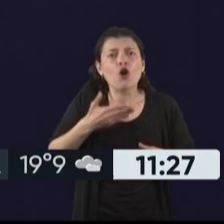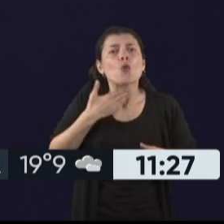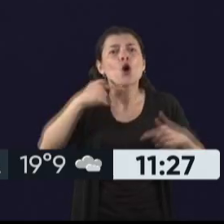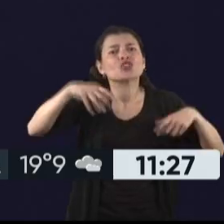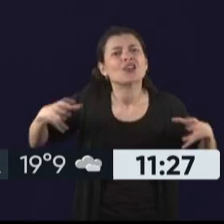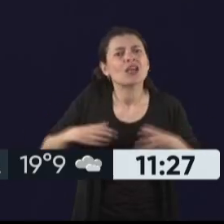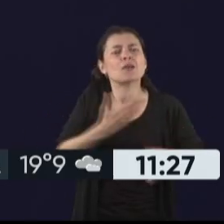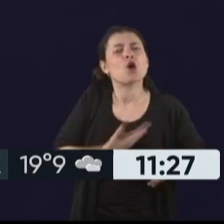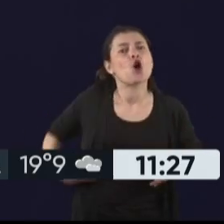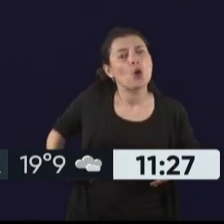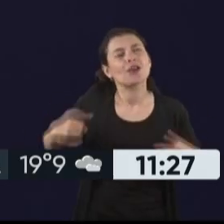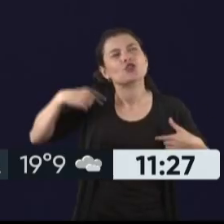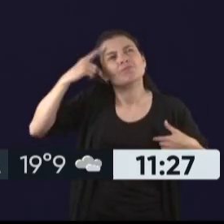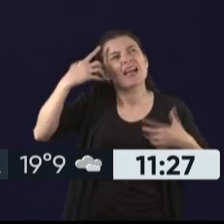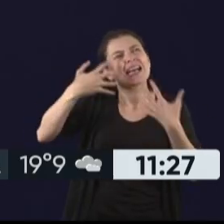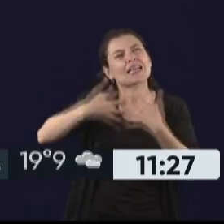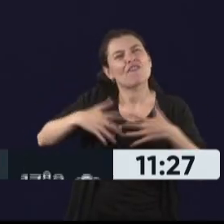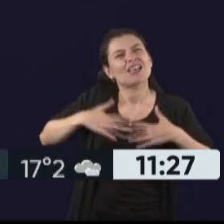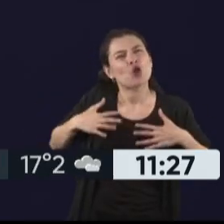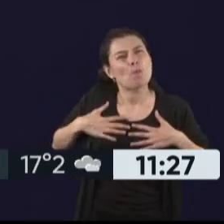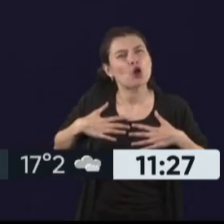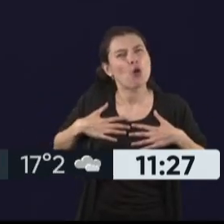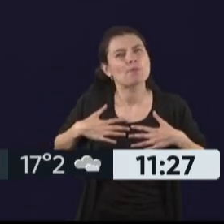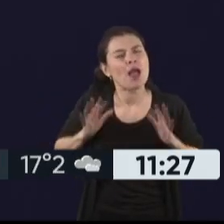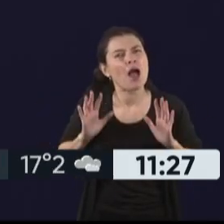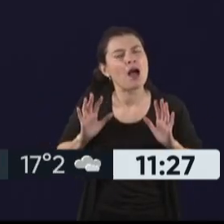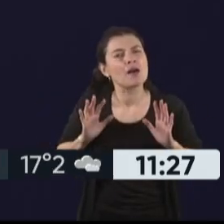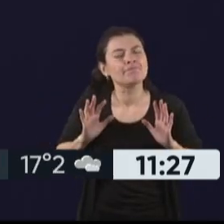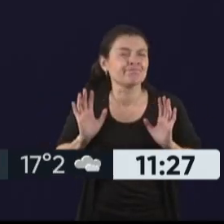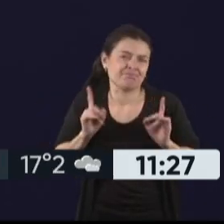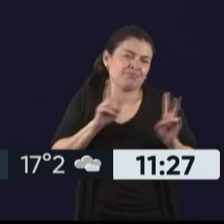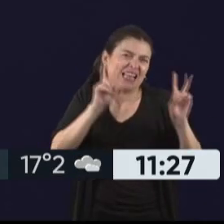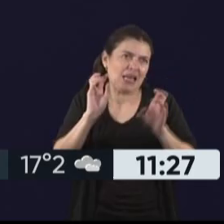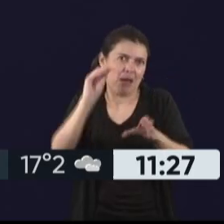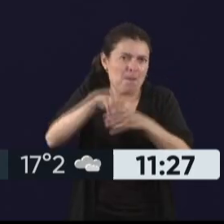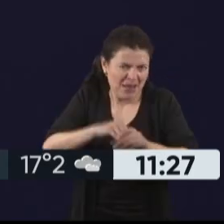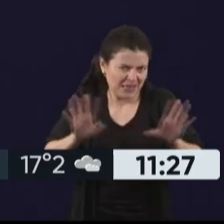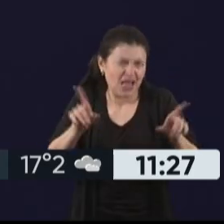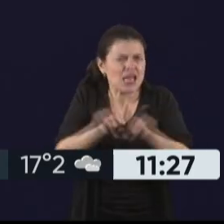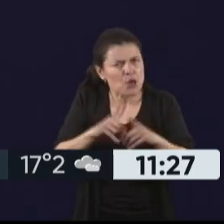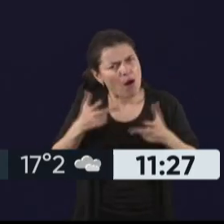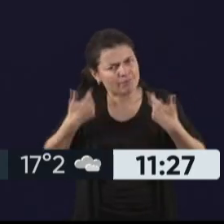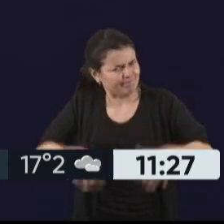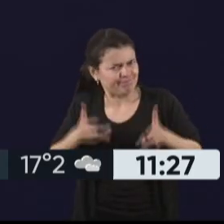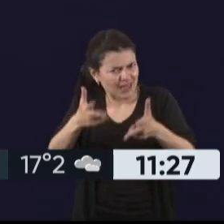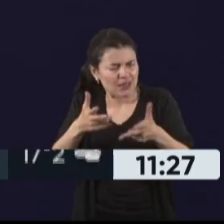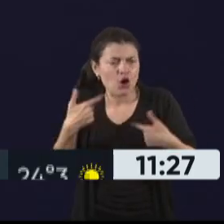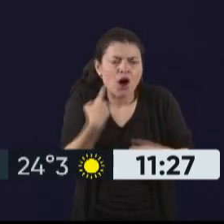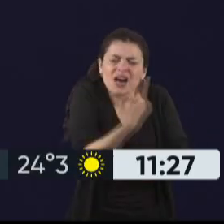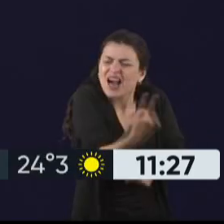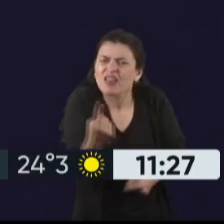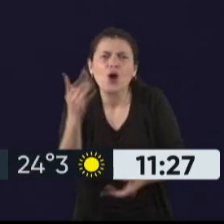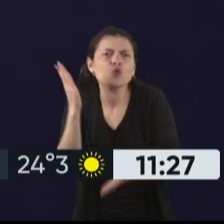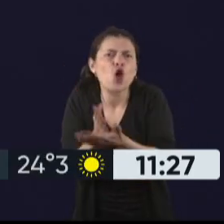una reflexión personal, que tampoco corresponde, pero lo hago igual. Todos tenemos el derecho a,